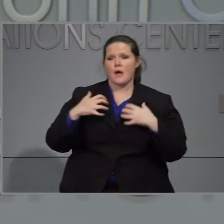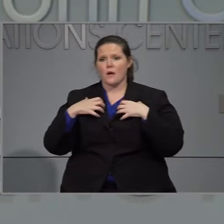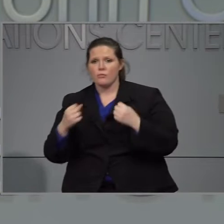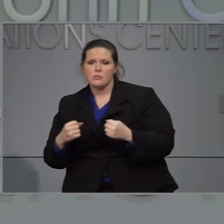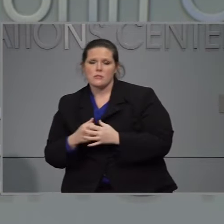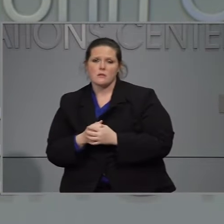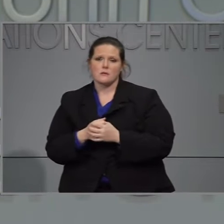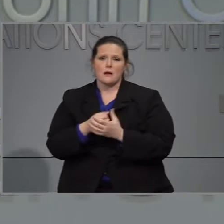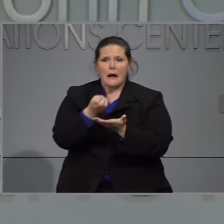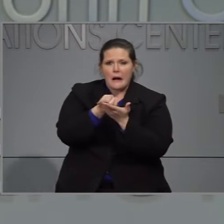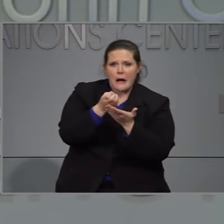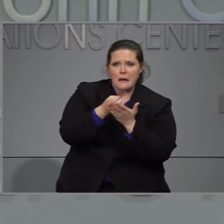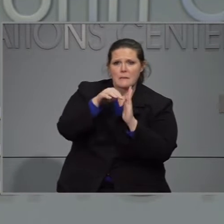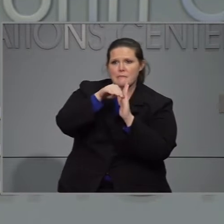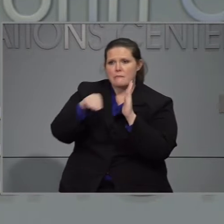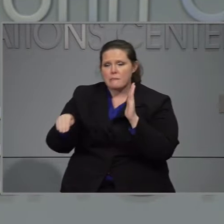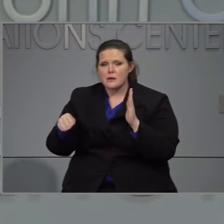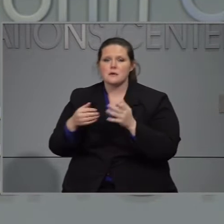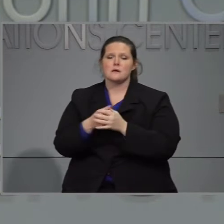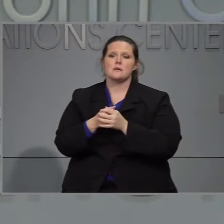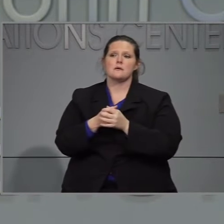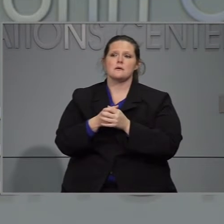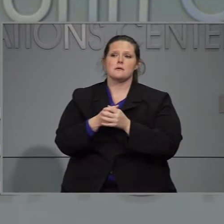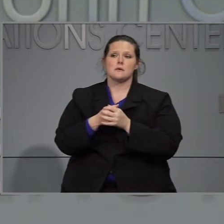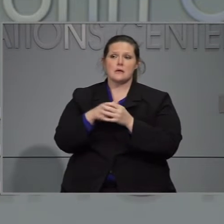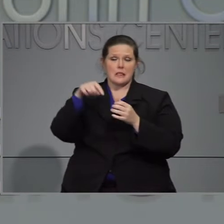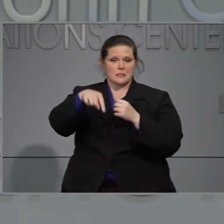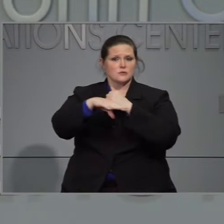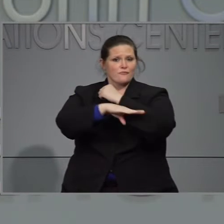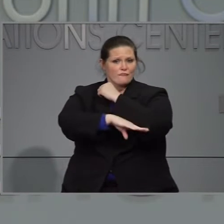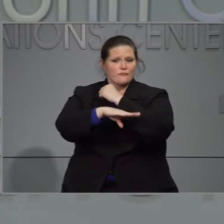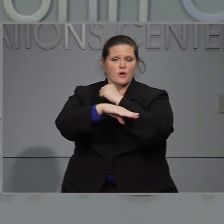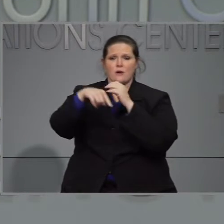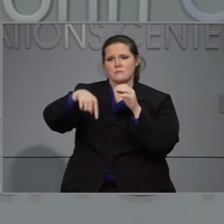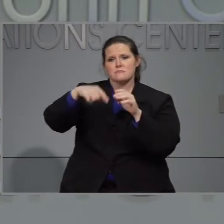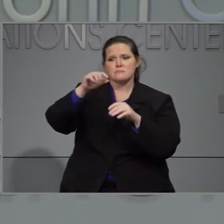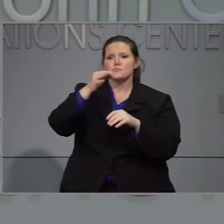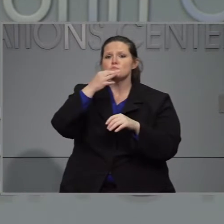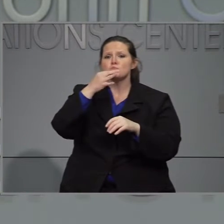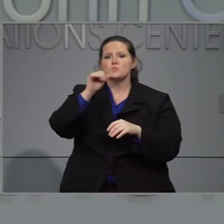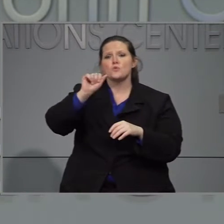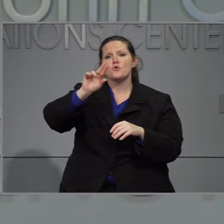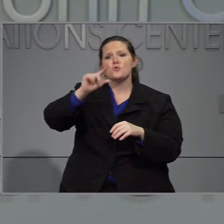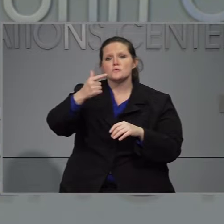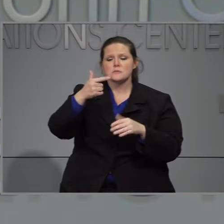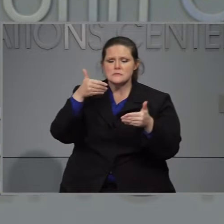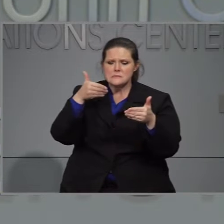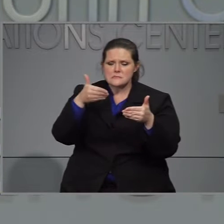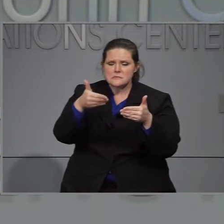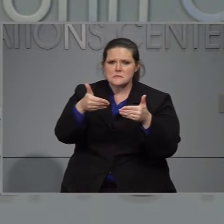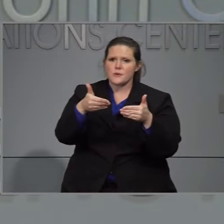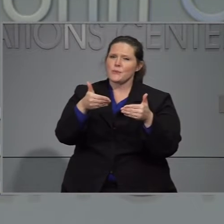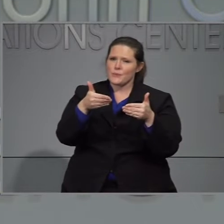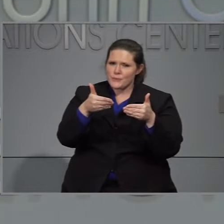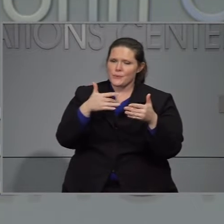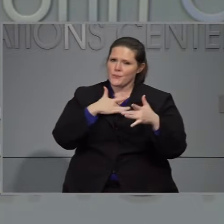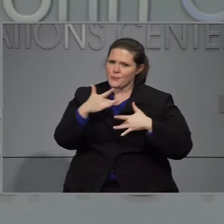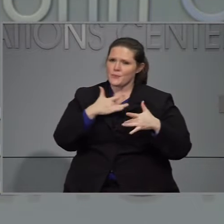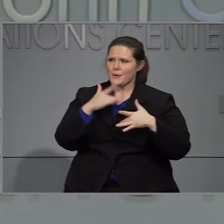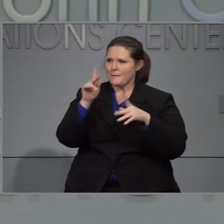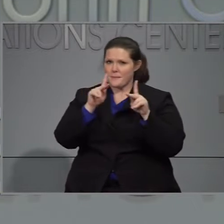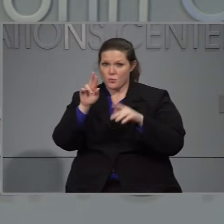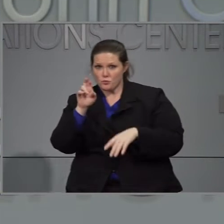muchas familias están preocupadas por la renta y los pagos de servicios públicos. Y esto es especialmente difícil ahora que